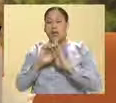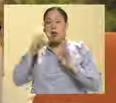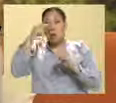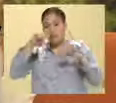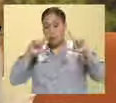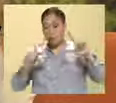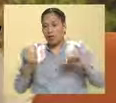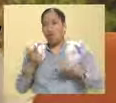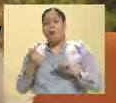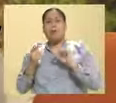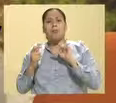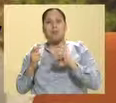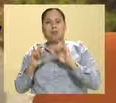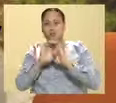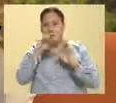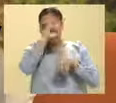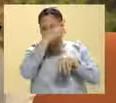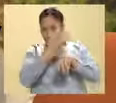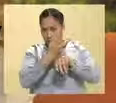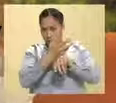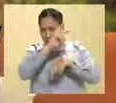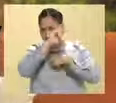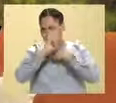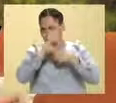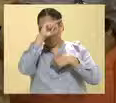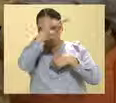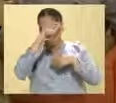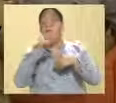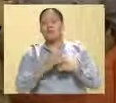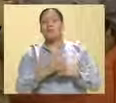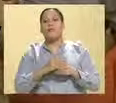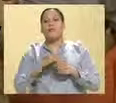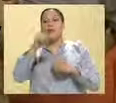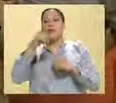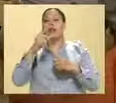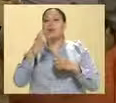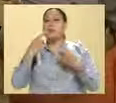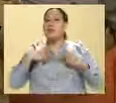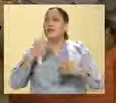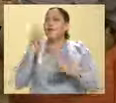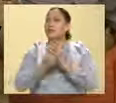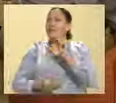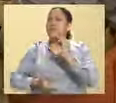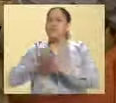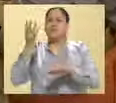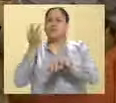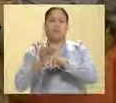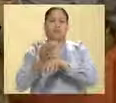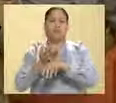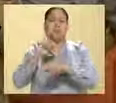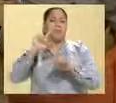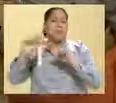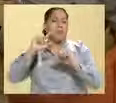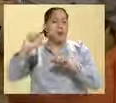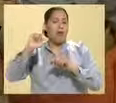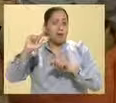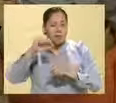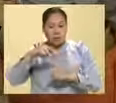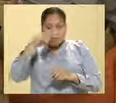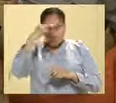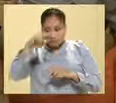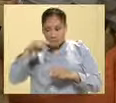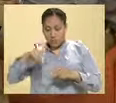en Estados Unidos... se va, por eso hay tanta migración hacia Estados Unidos, ¿no? Sí, no solo veces... de México,